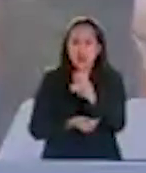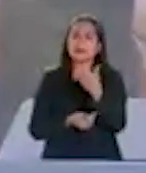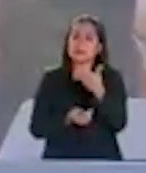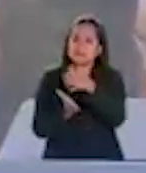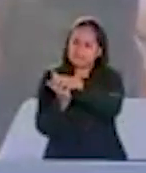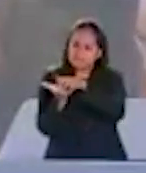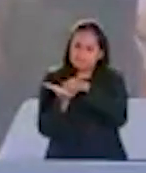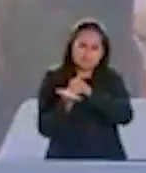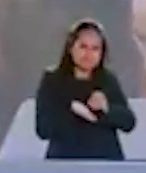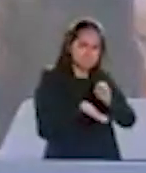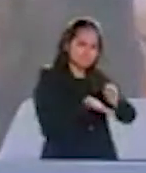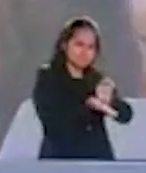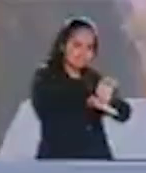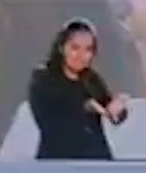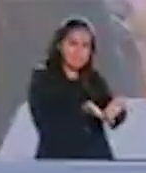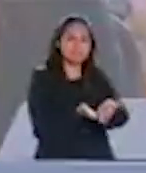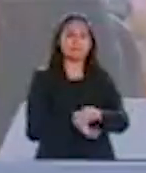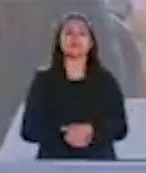favor